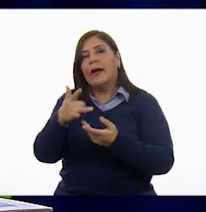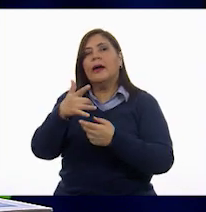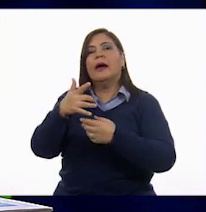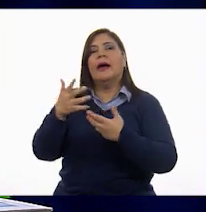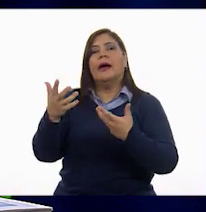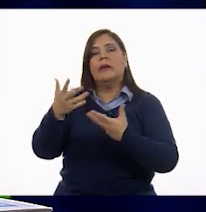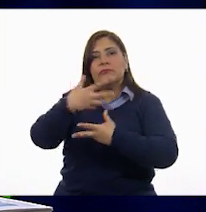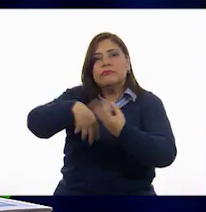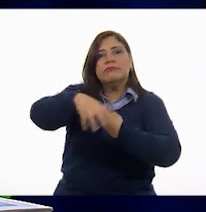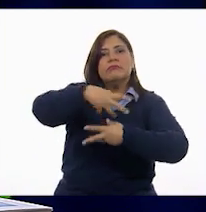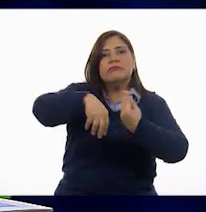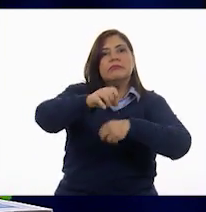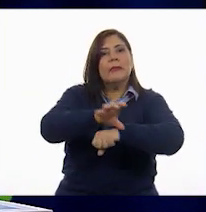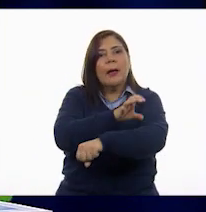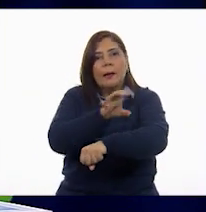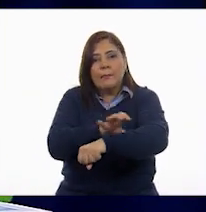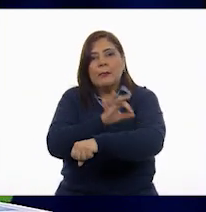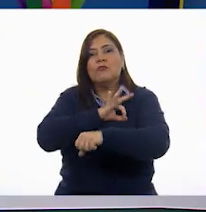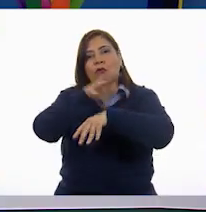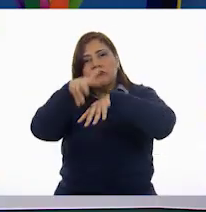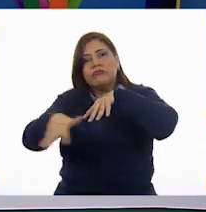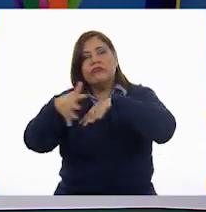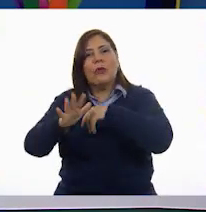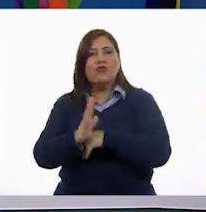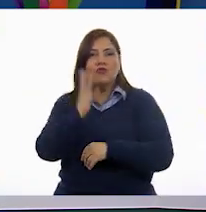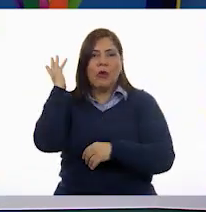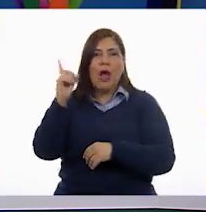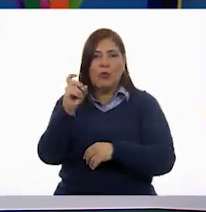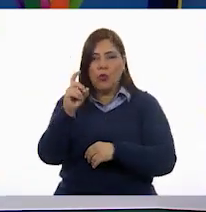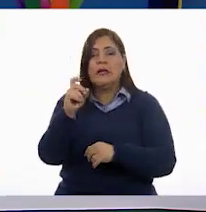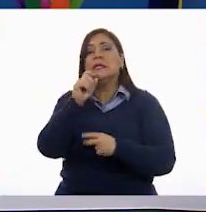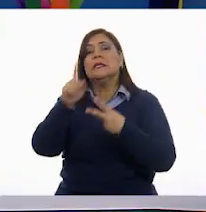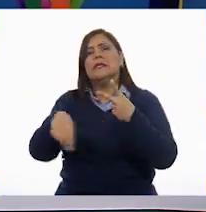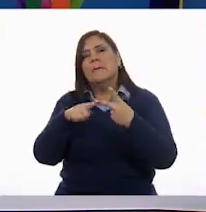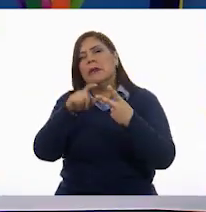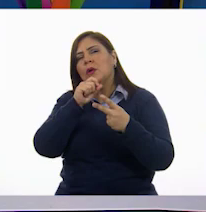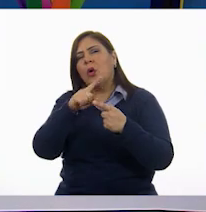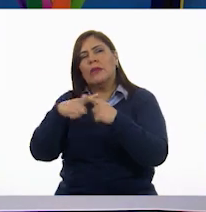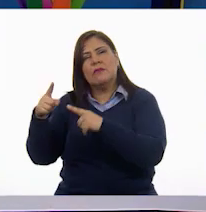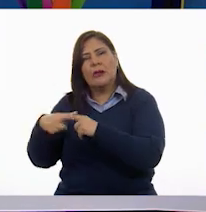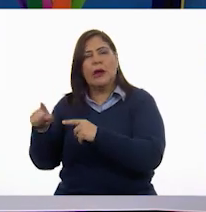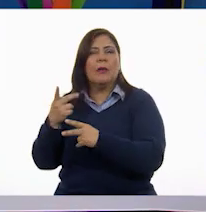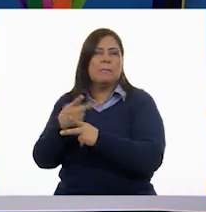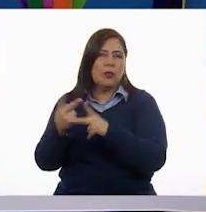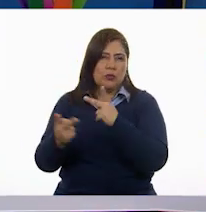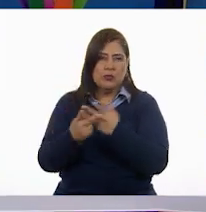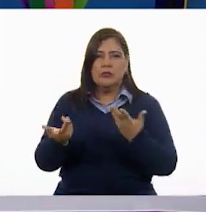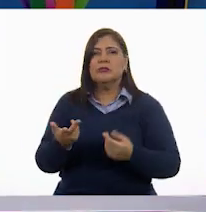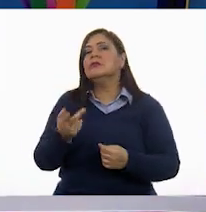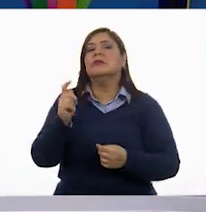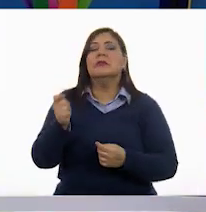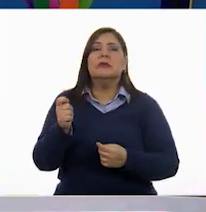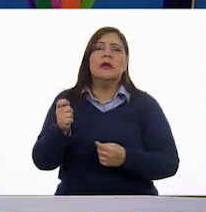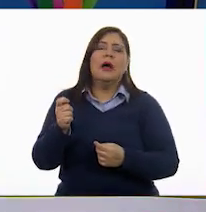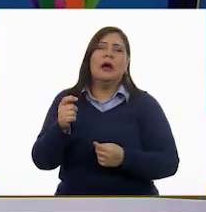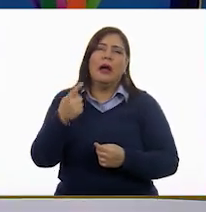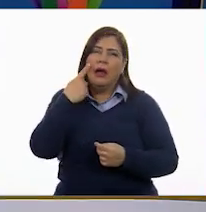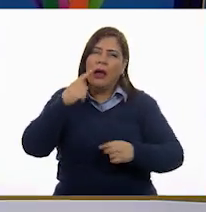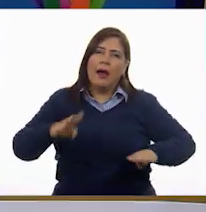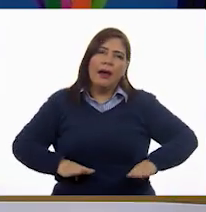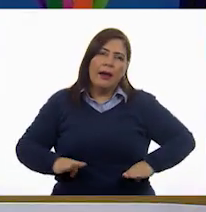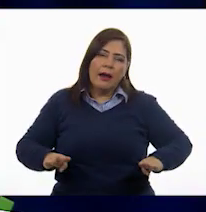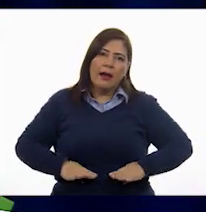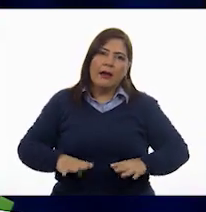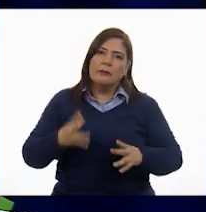cosas, energía y, bueno, para obtener algunos otros productos. Pero su característica es esa, ¿no? Que es, sus aguas son